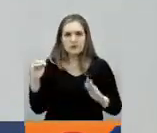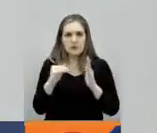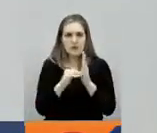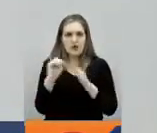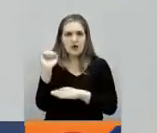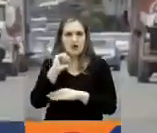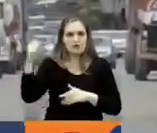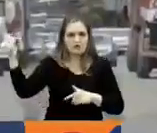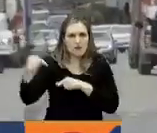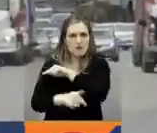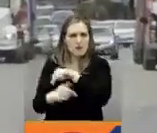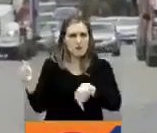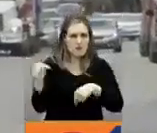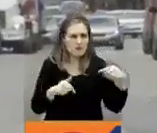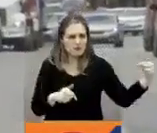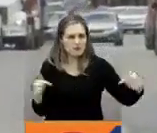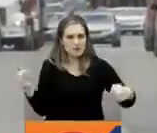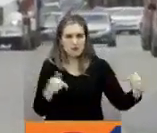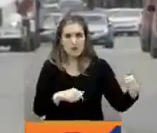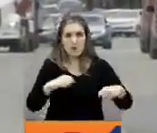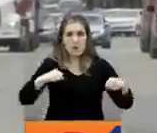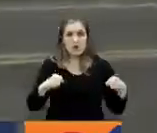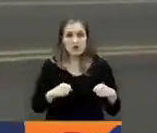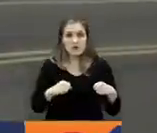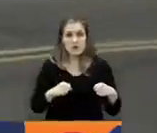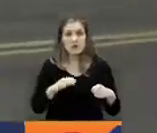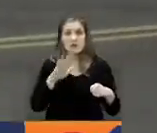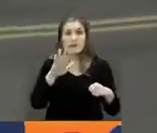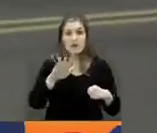regreso a la ciudad de Bogotá. Hasta las 8 de la noche habrá